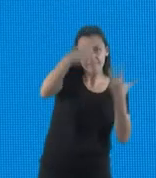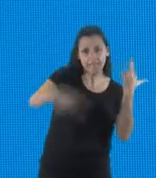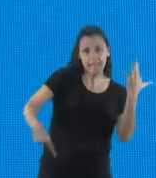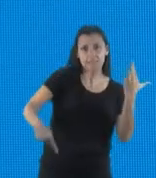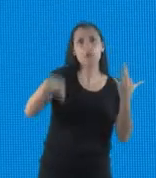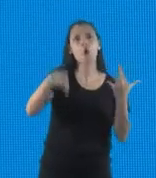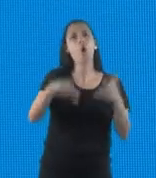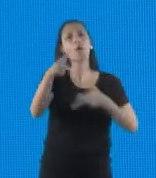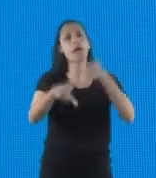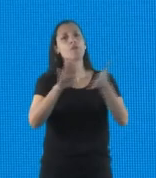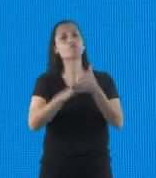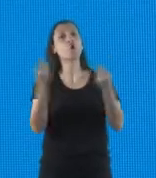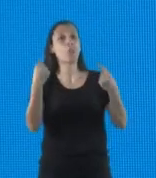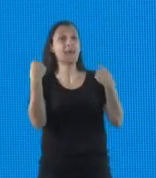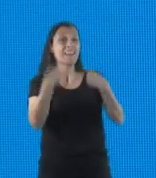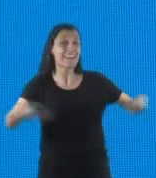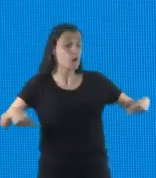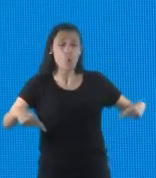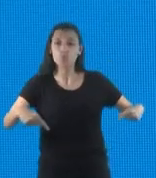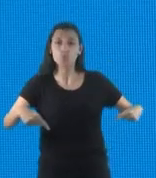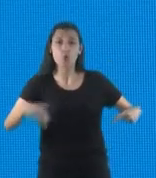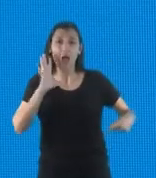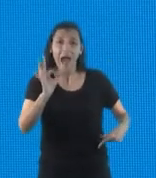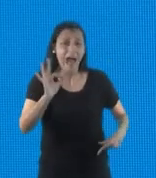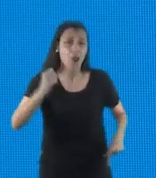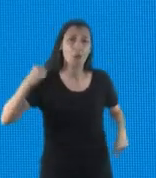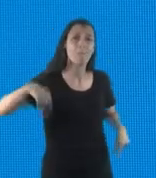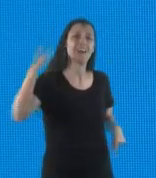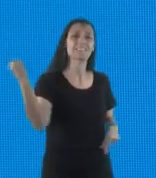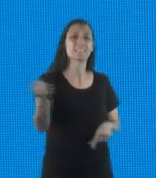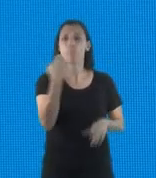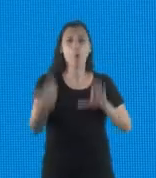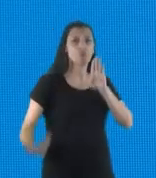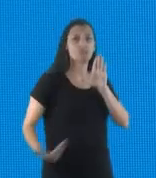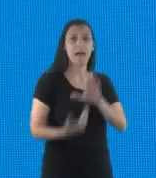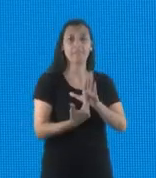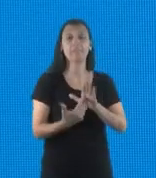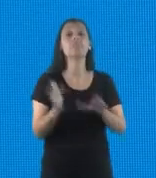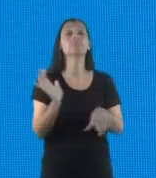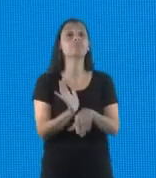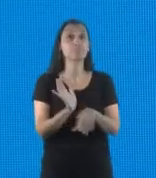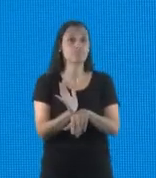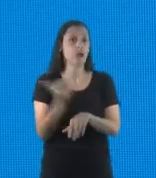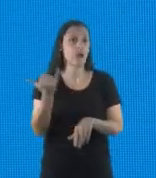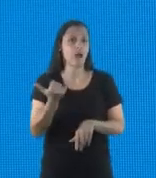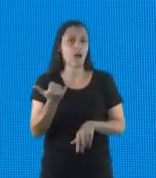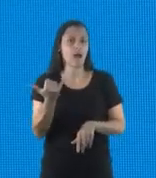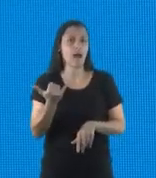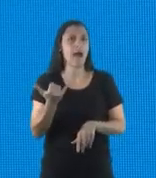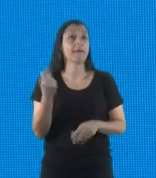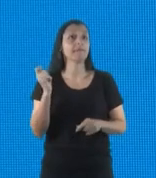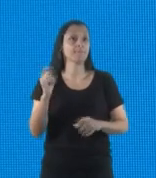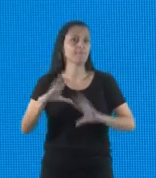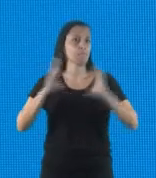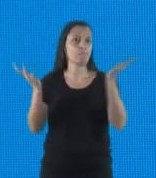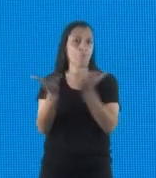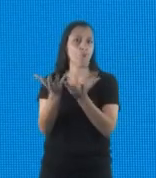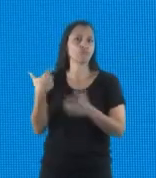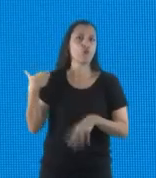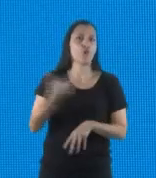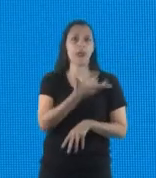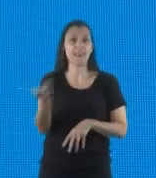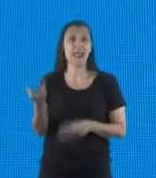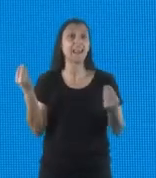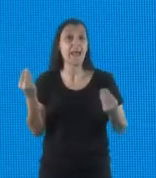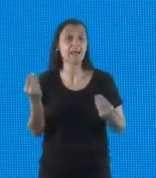del recurso más importante que tiene nuestra civilización, que